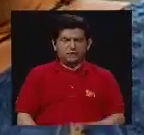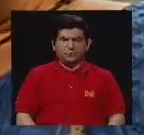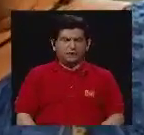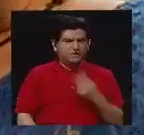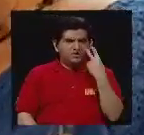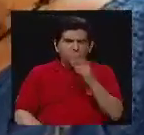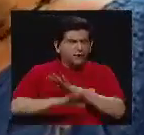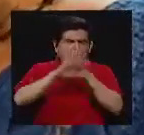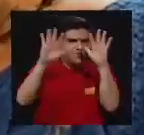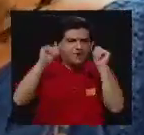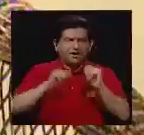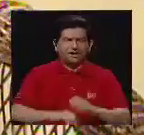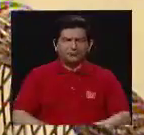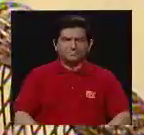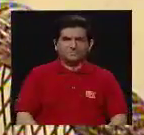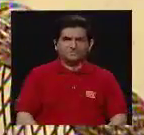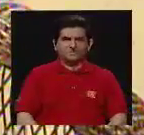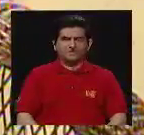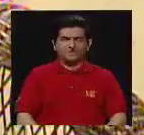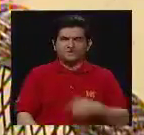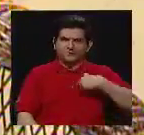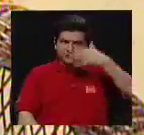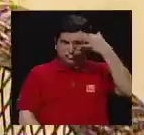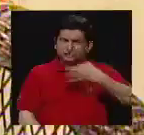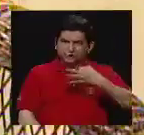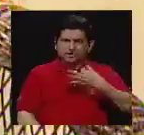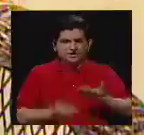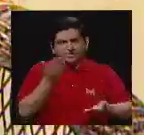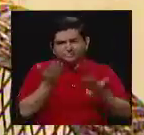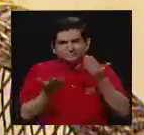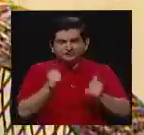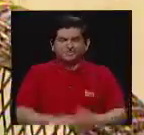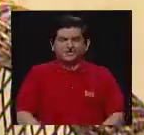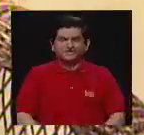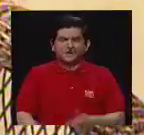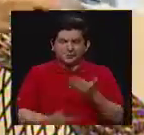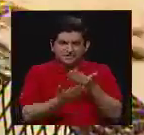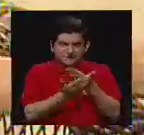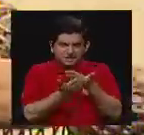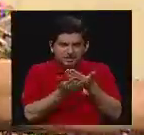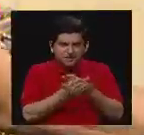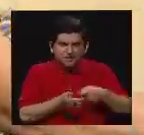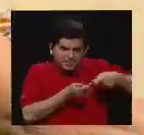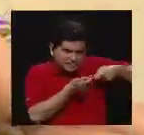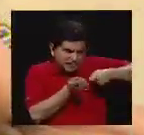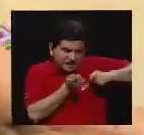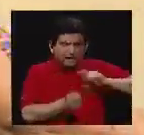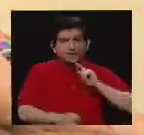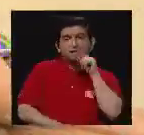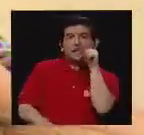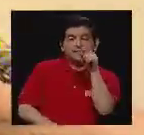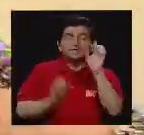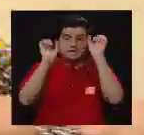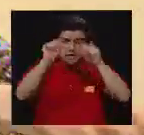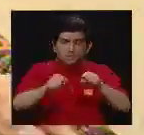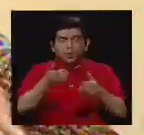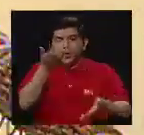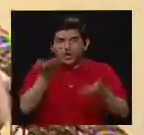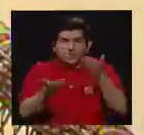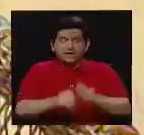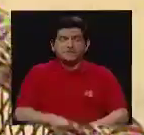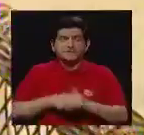menos, no lo veo tan claro. A mí me parece que la evidencia arqueológica de la que hablabas bien